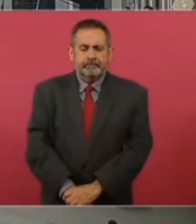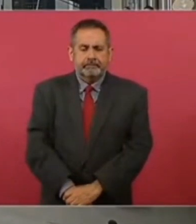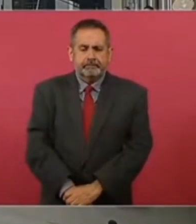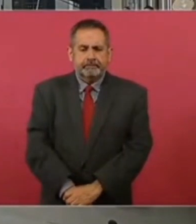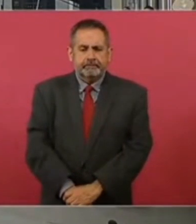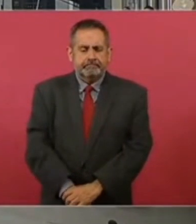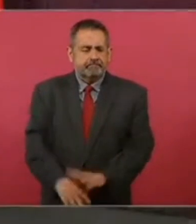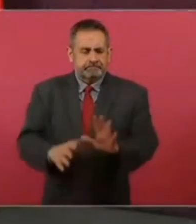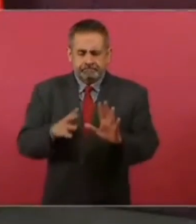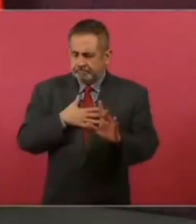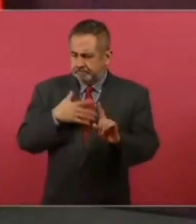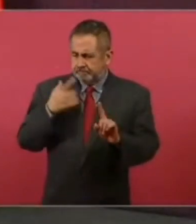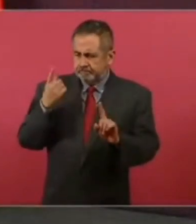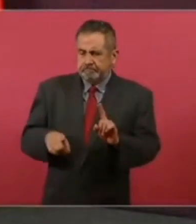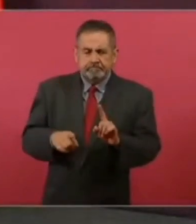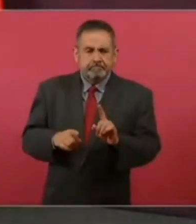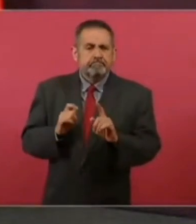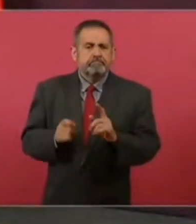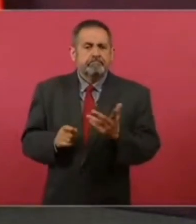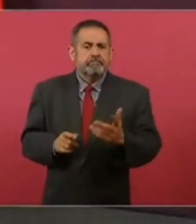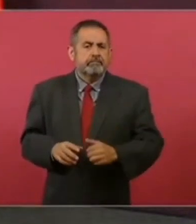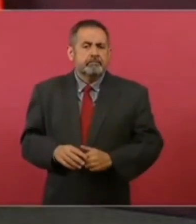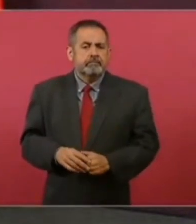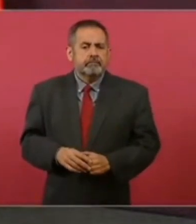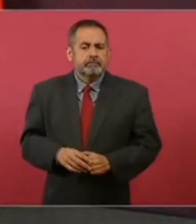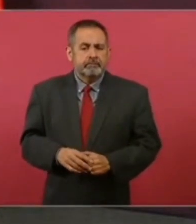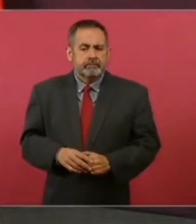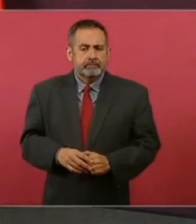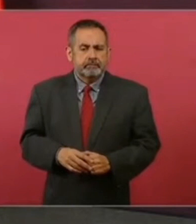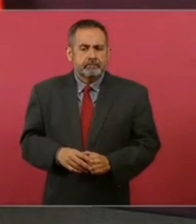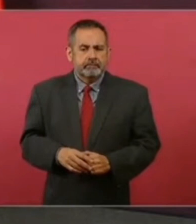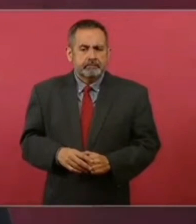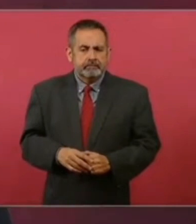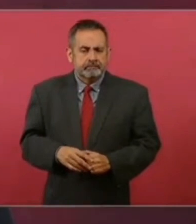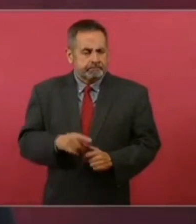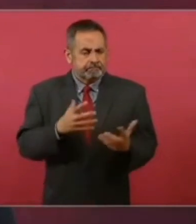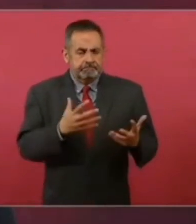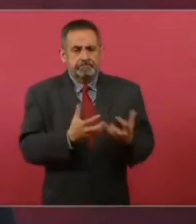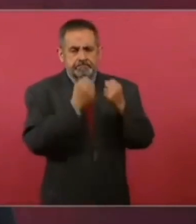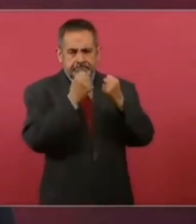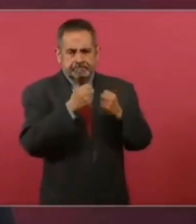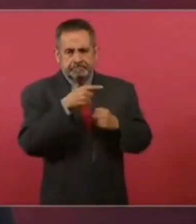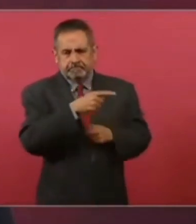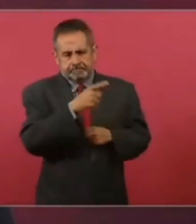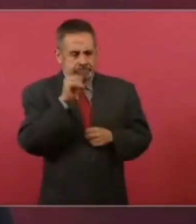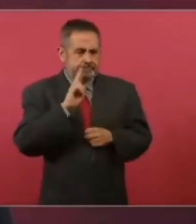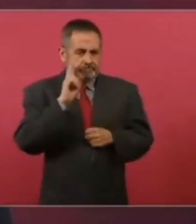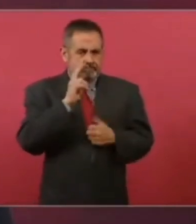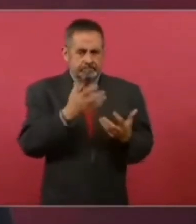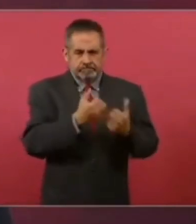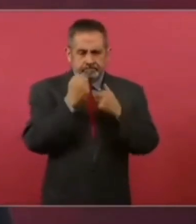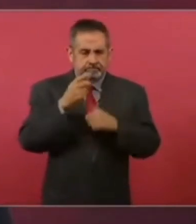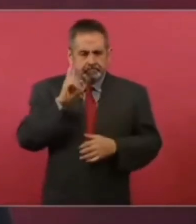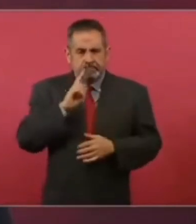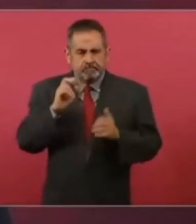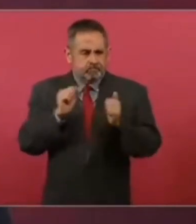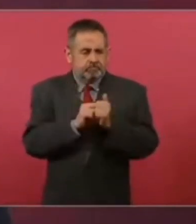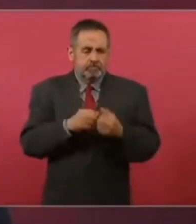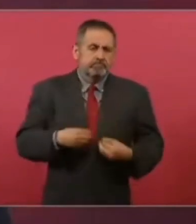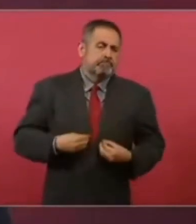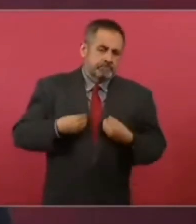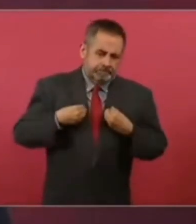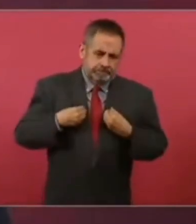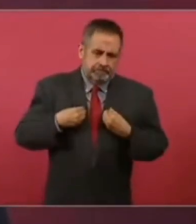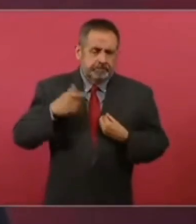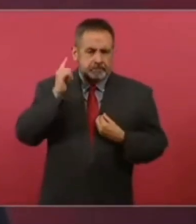La instrucción es que se rescate y desde luego con vida,